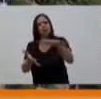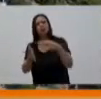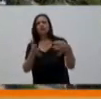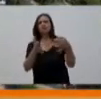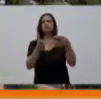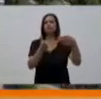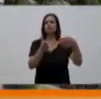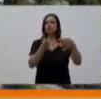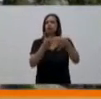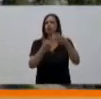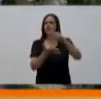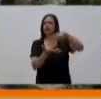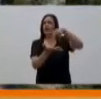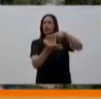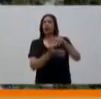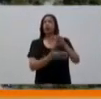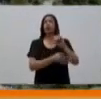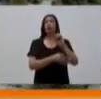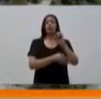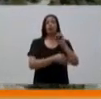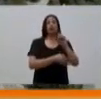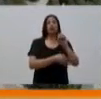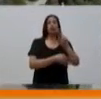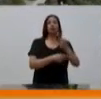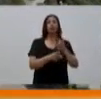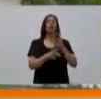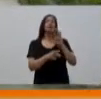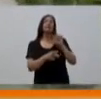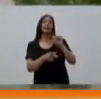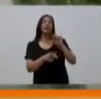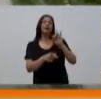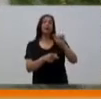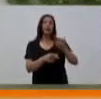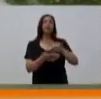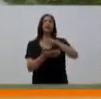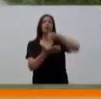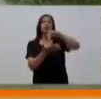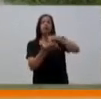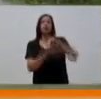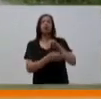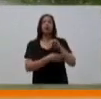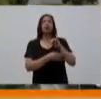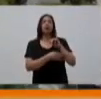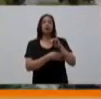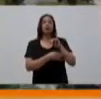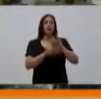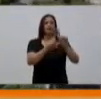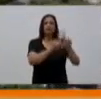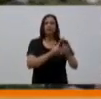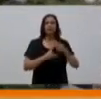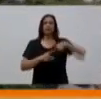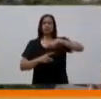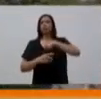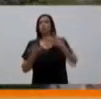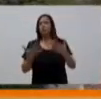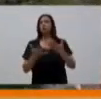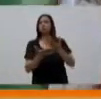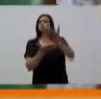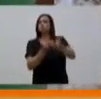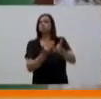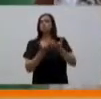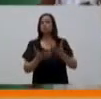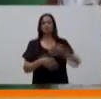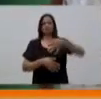educativos, habilitar, adecuar las aulas, que no se le ha pasado una mano, que hay muchas de ellas que están en condiciones